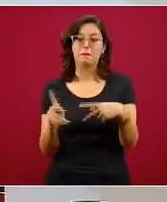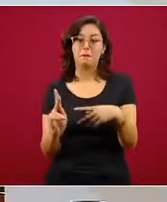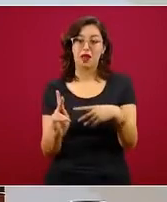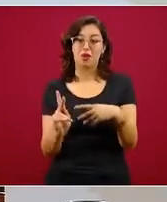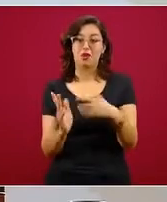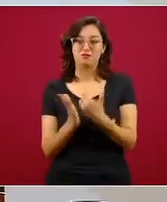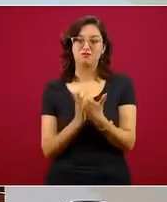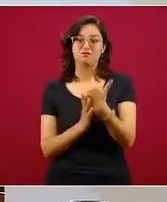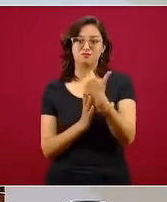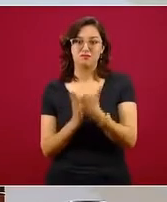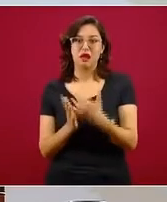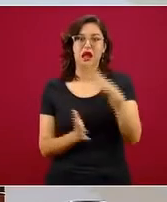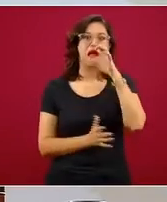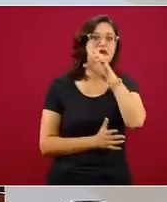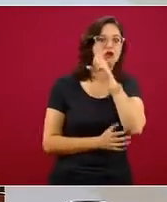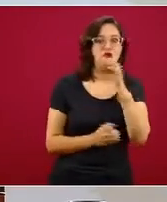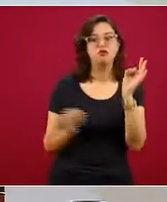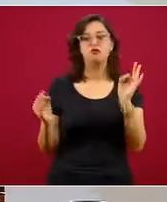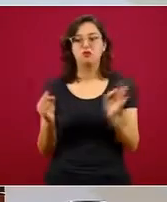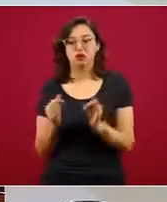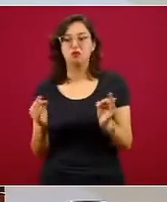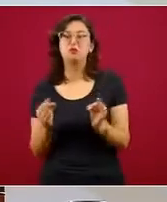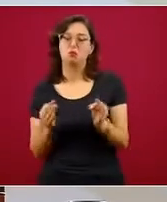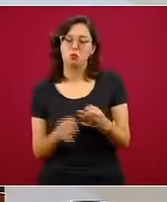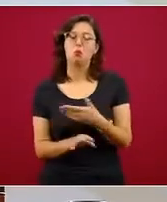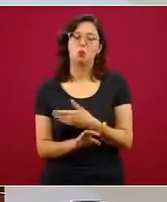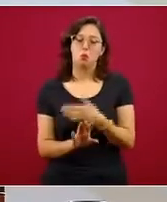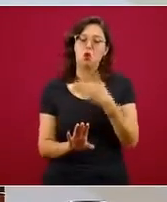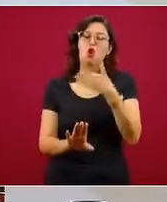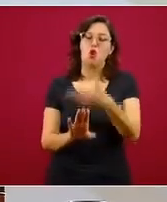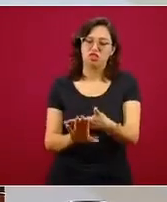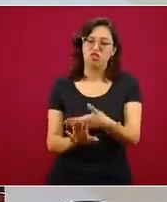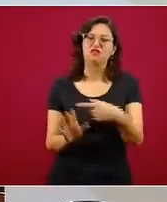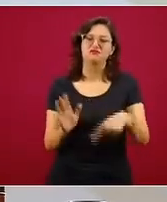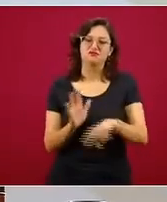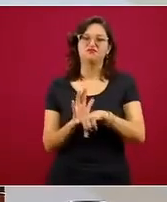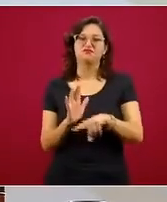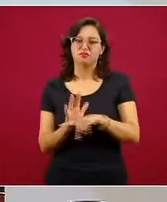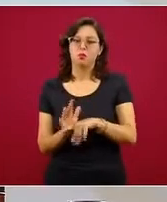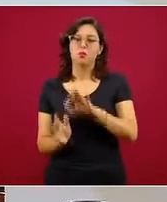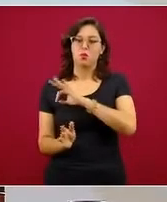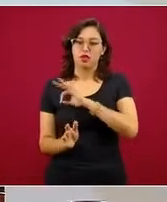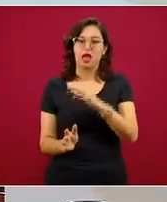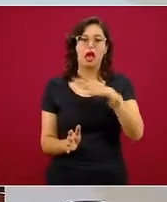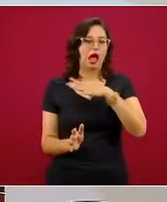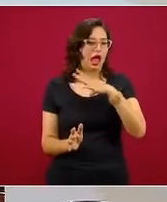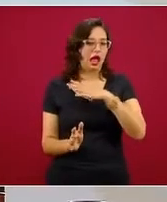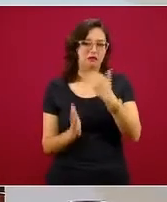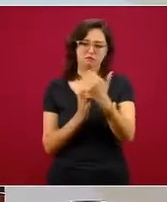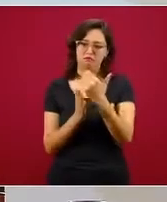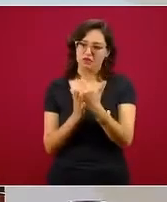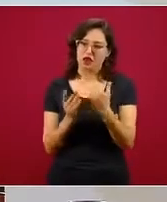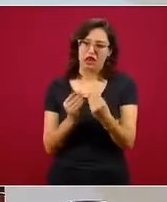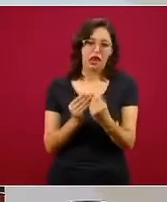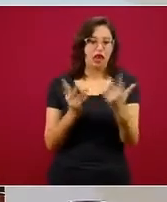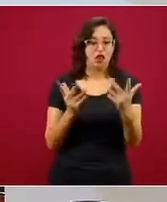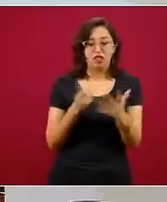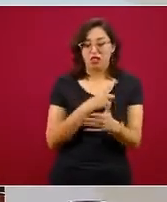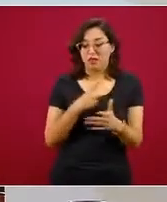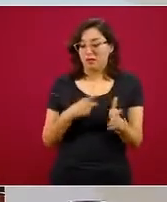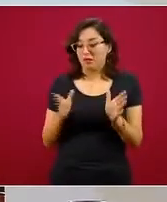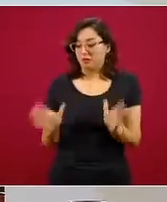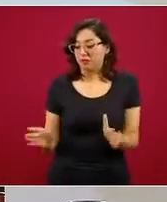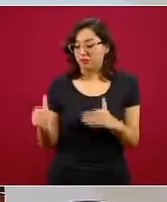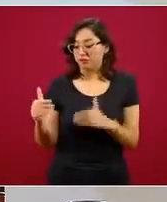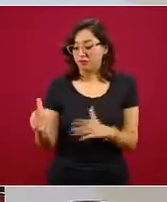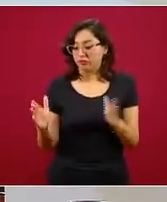afectar mucho la viabilidad de los especímenes y hay indicaciones técnicas precisas de cómo debe realizarse. Entonces, si esas no se